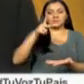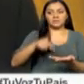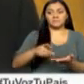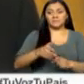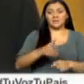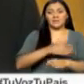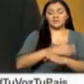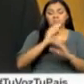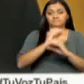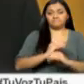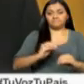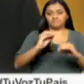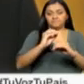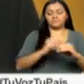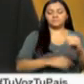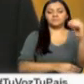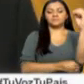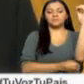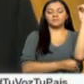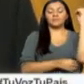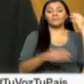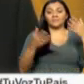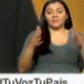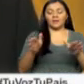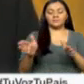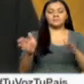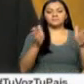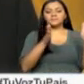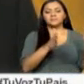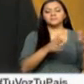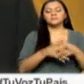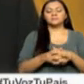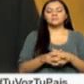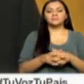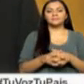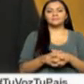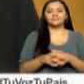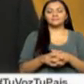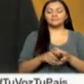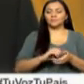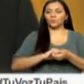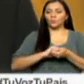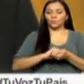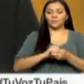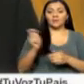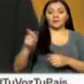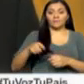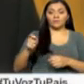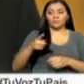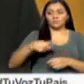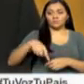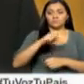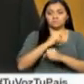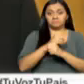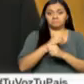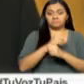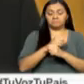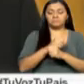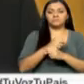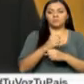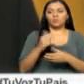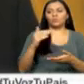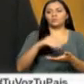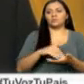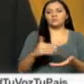visto en la historia. De esta manera, los colegas abogados en libre ejercicio profesional nunca más tendrán